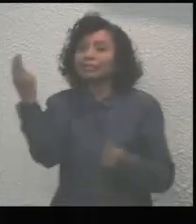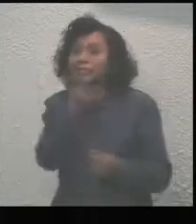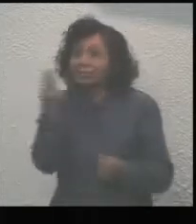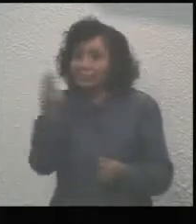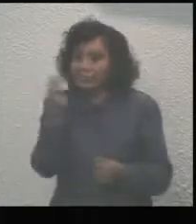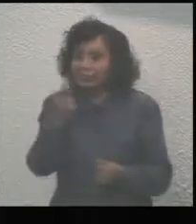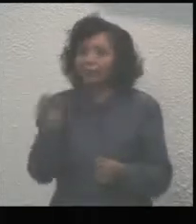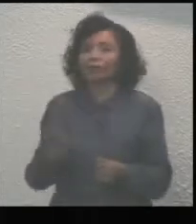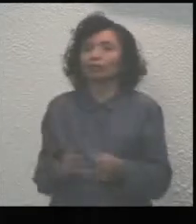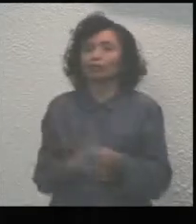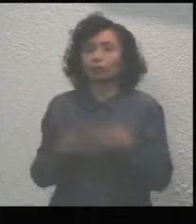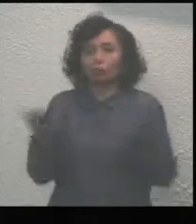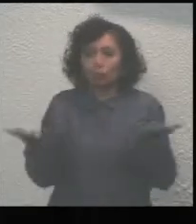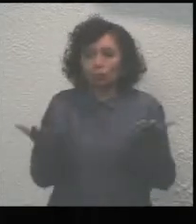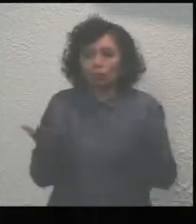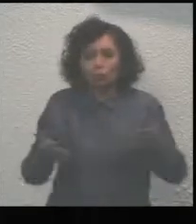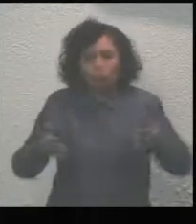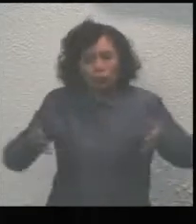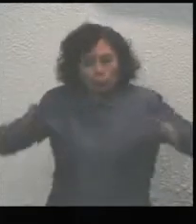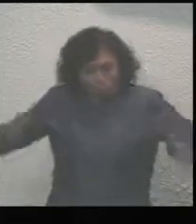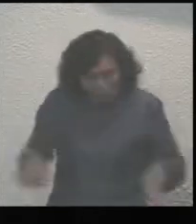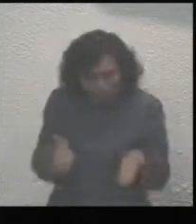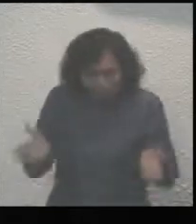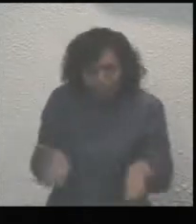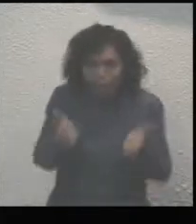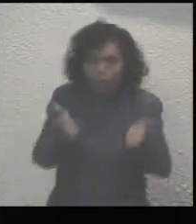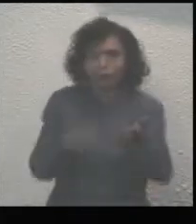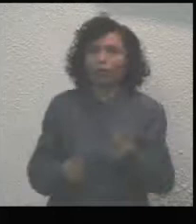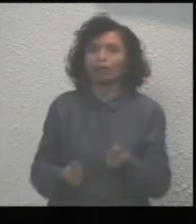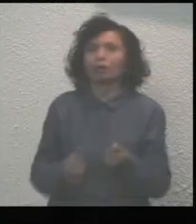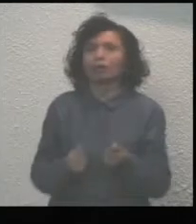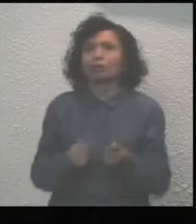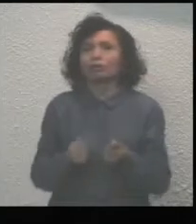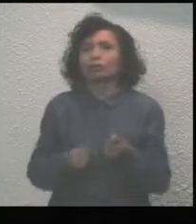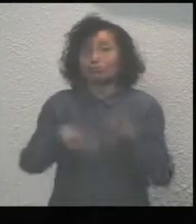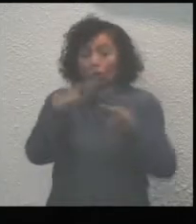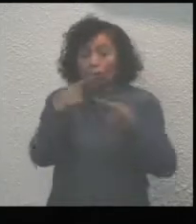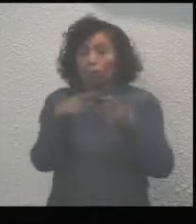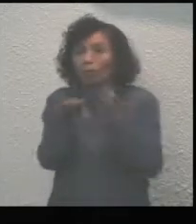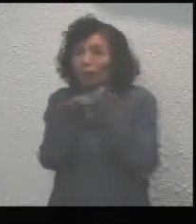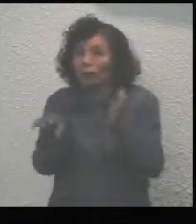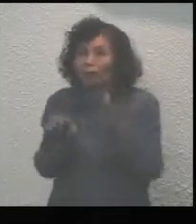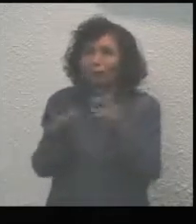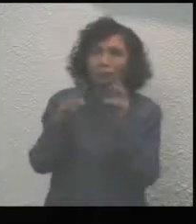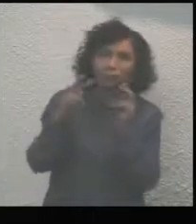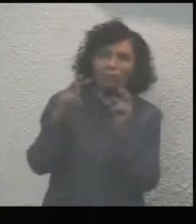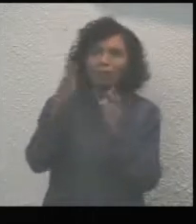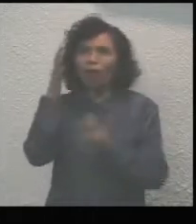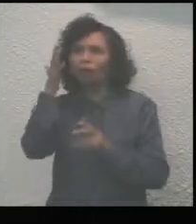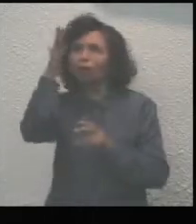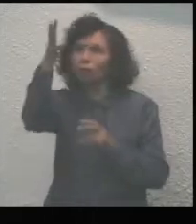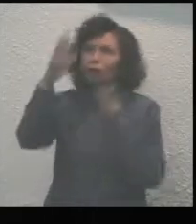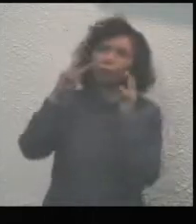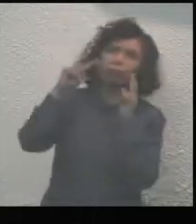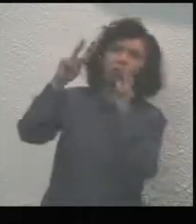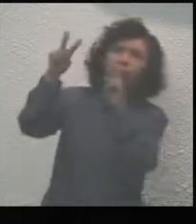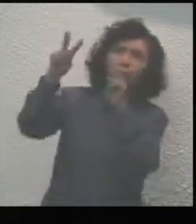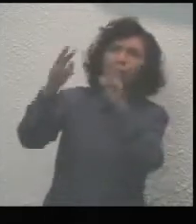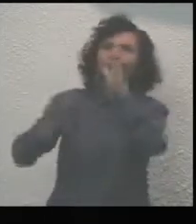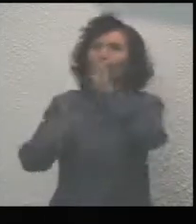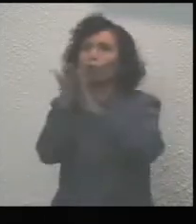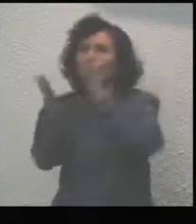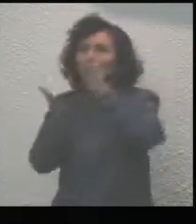Necesitamos abatir rezagos estructurales como los mencionados hace un momento y mirar hacia el futuro, construyendo